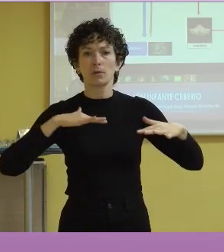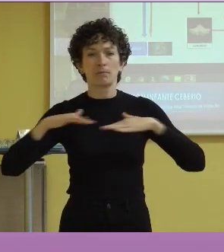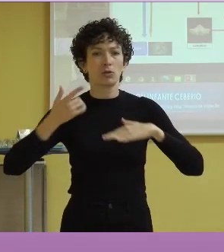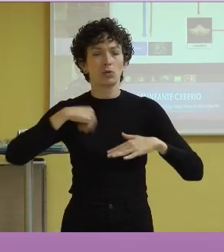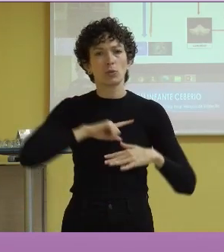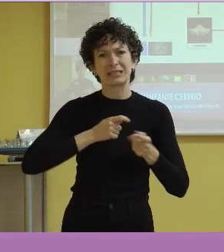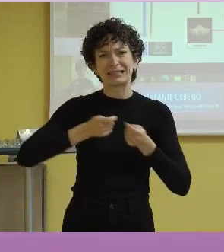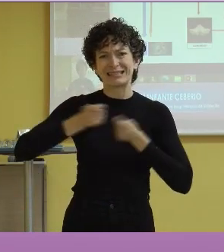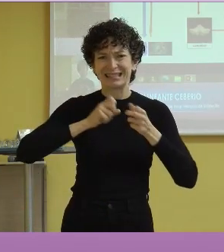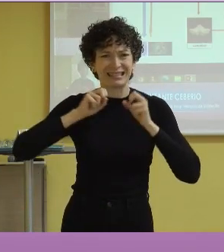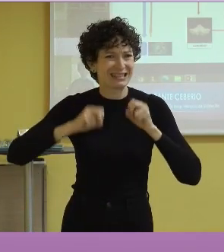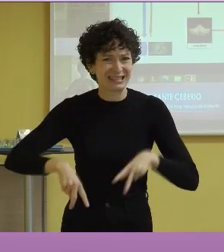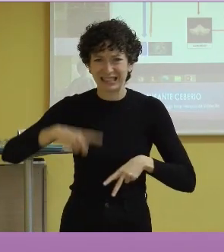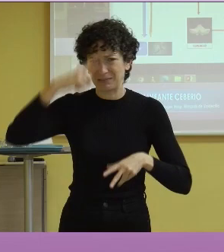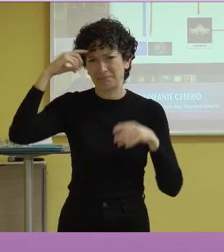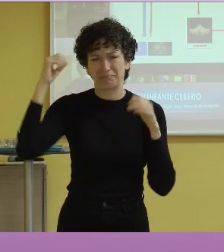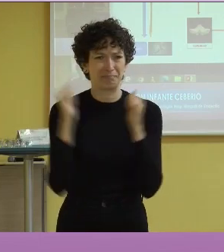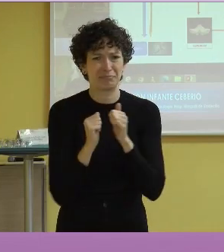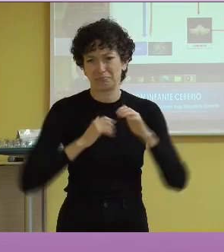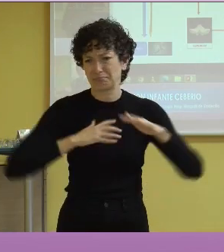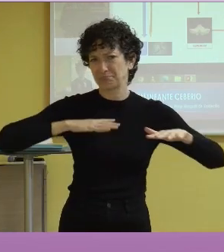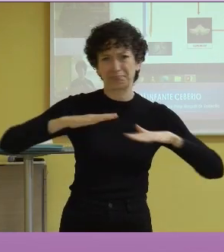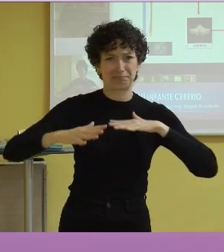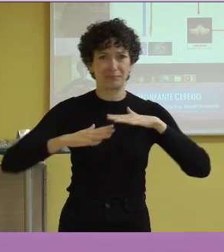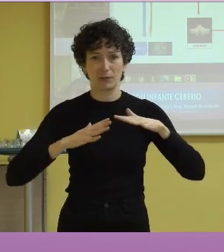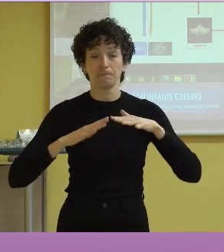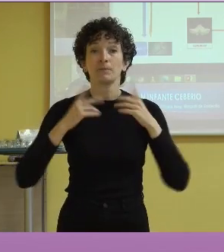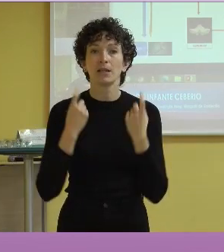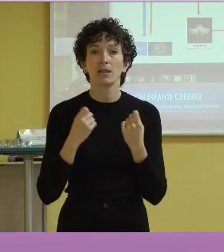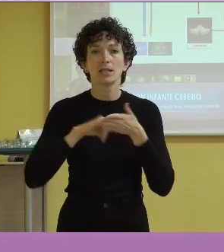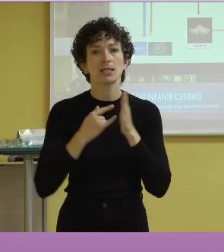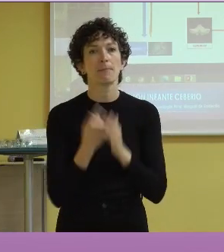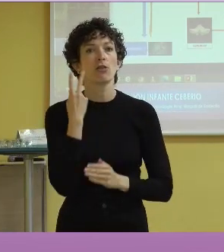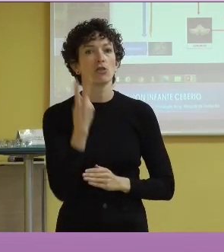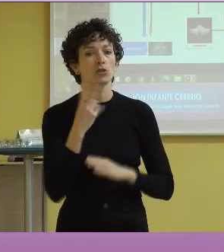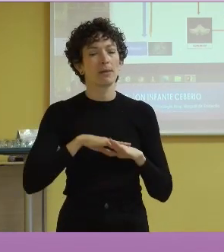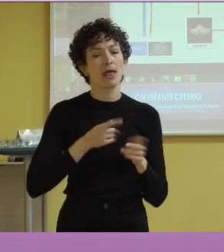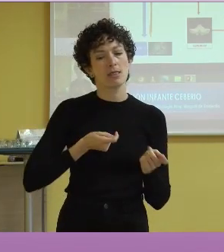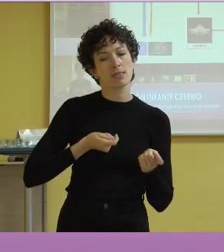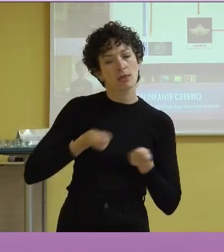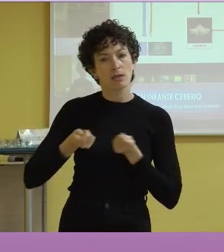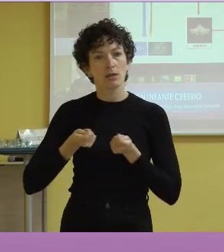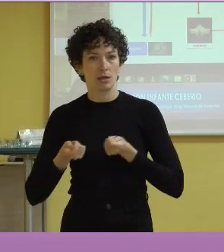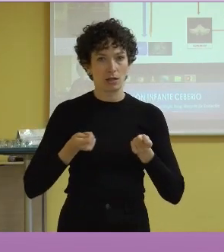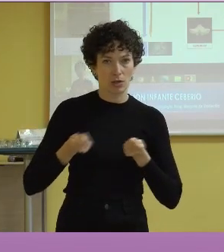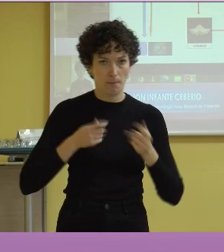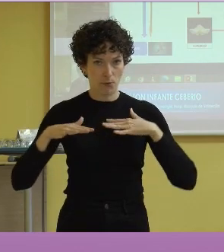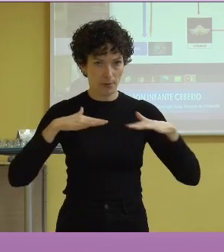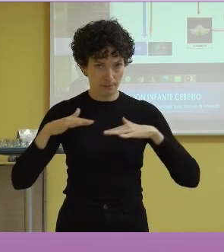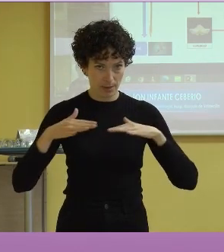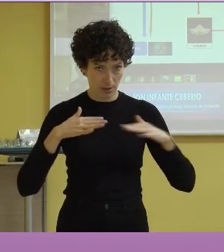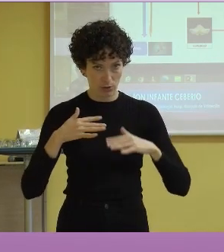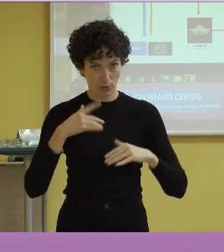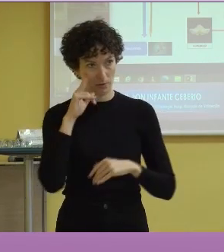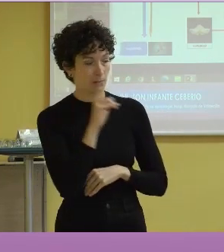enormemente descoordinados y torpes. Son necesarios dos sistemas de ajuste o de modulación del movimiento, que los